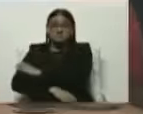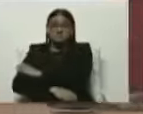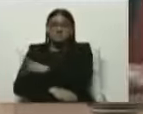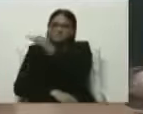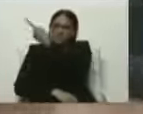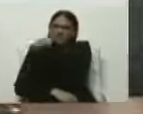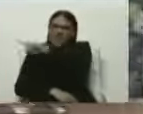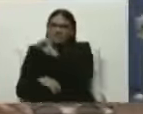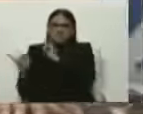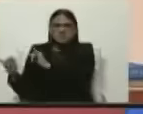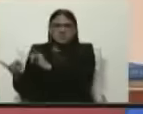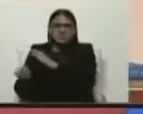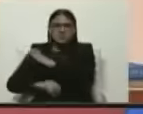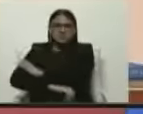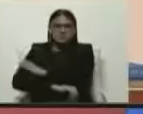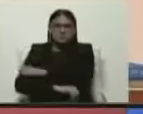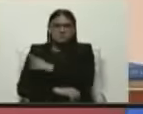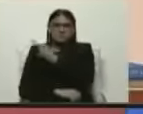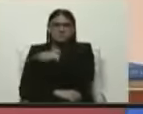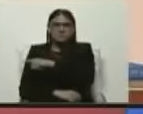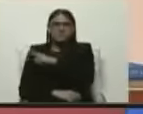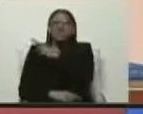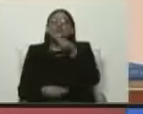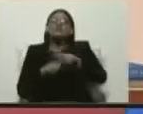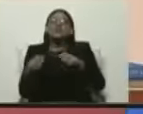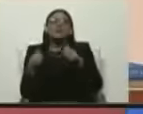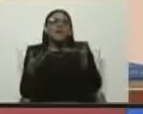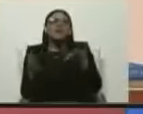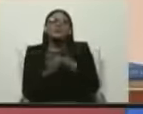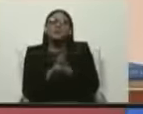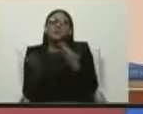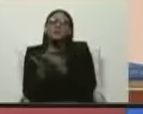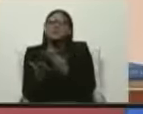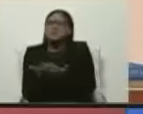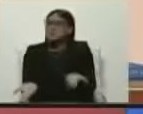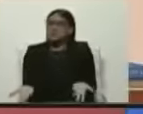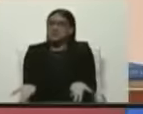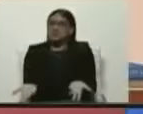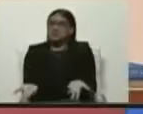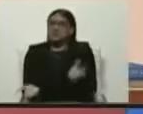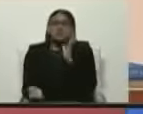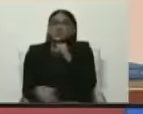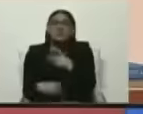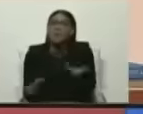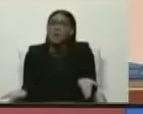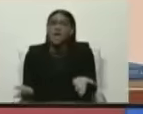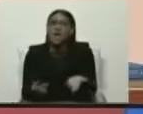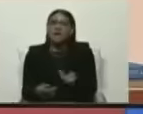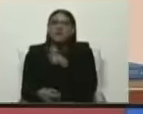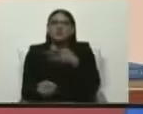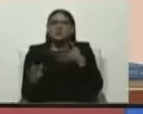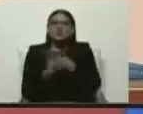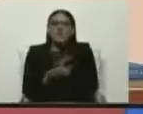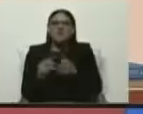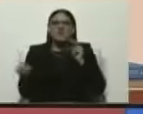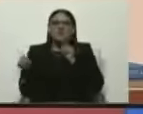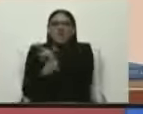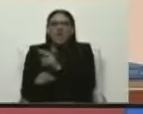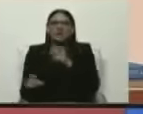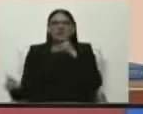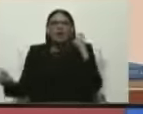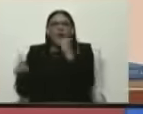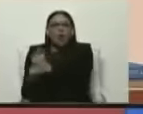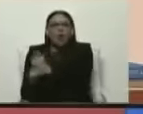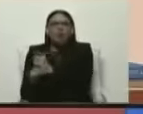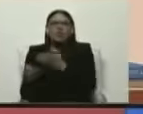Los patarucos, ¿qué ofrecen? Veamos qué ofrecen. La anarquía, el odio,